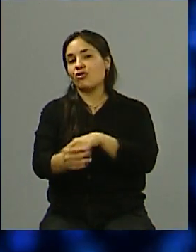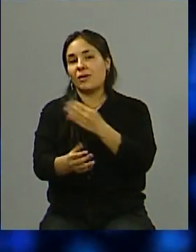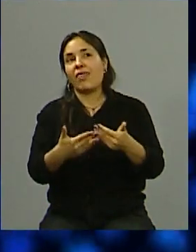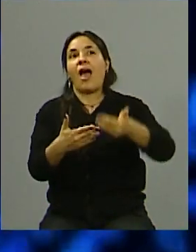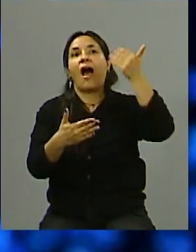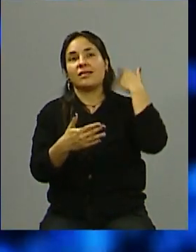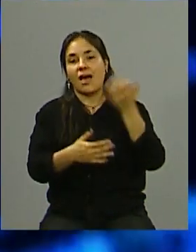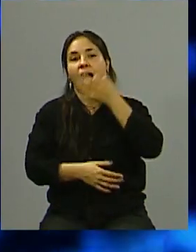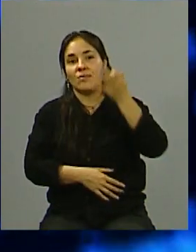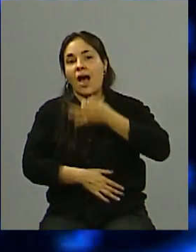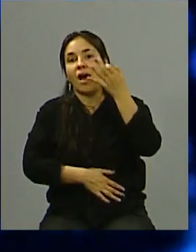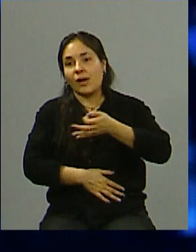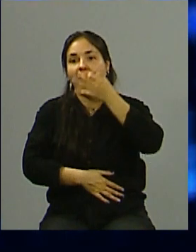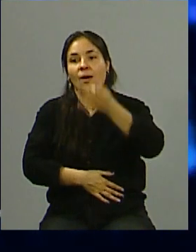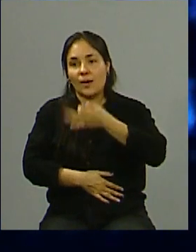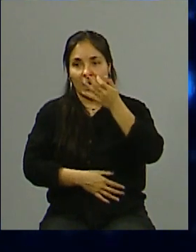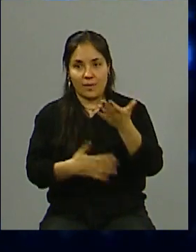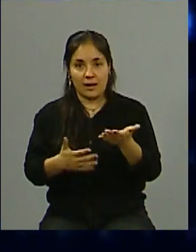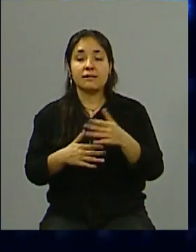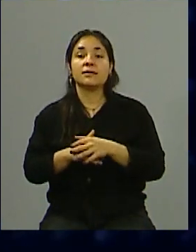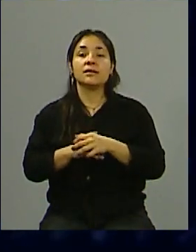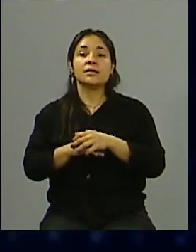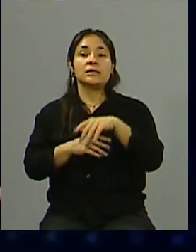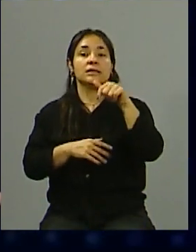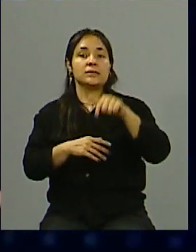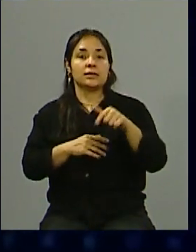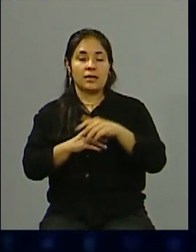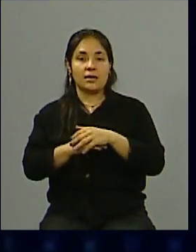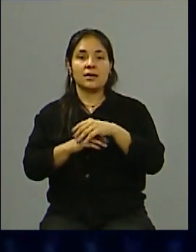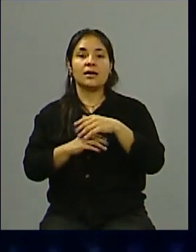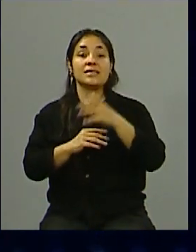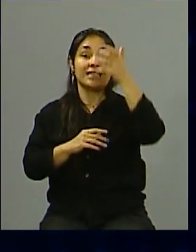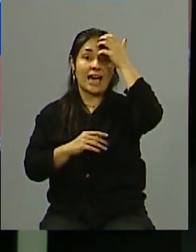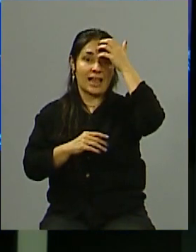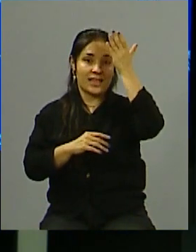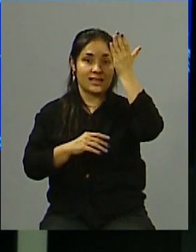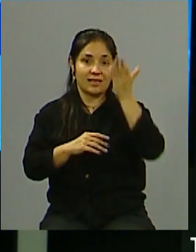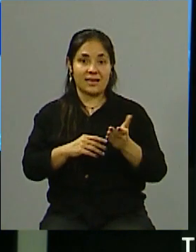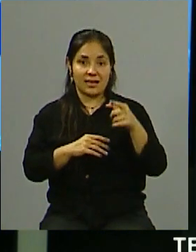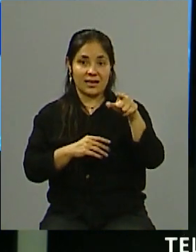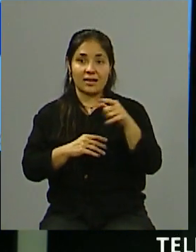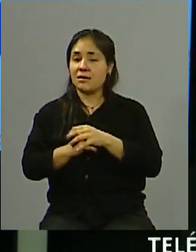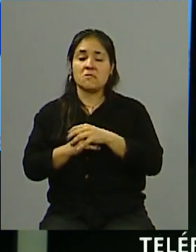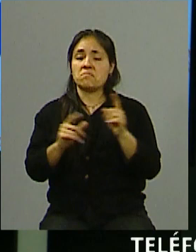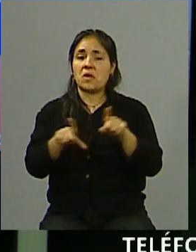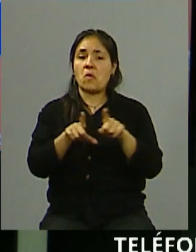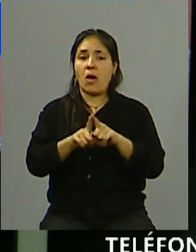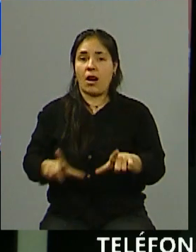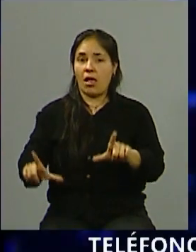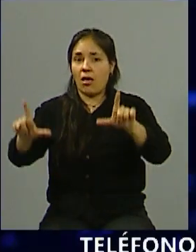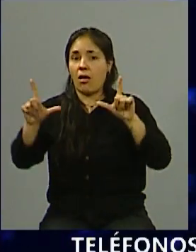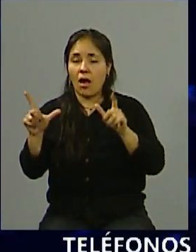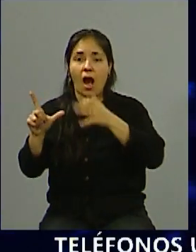por la cantidad de exposición mediática. Ahora, hay otros actores como Schiaretti, que no ha tenido una posibilidad de